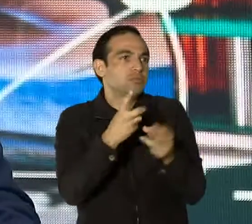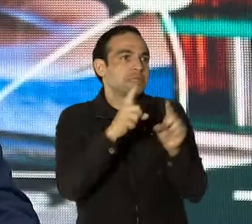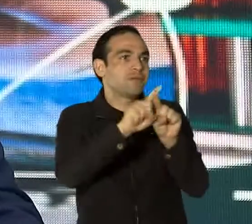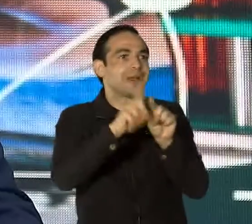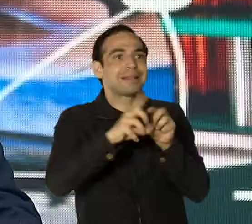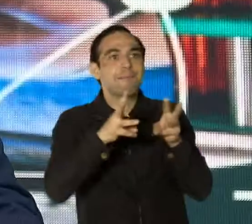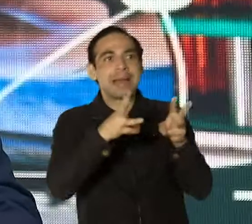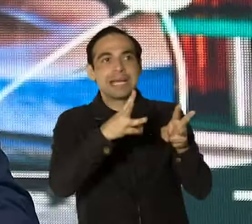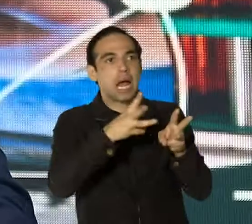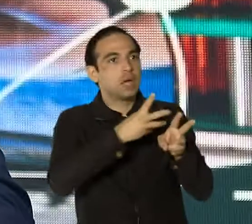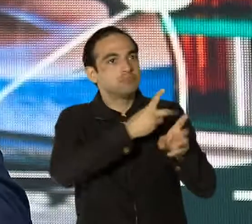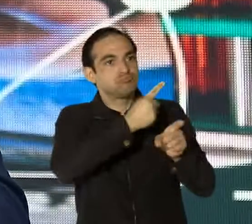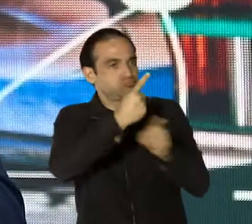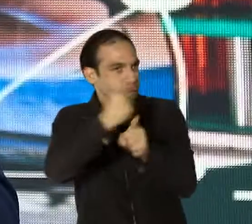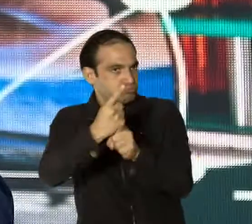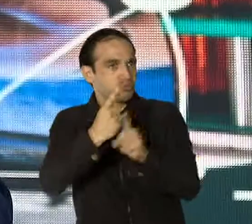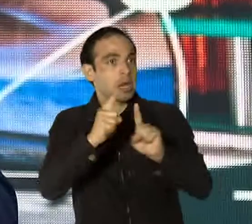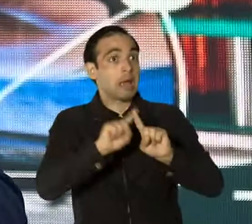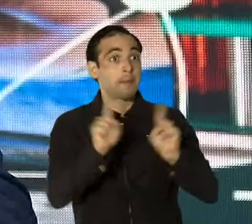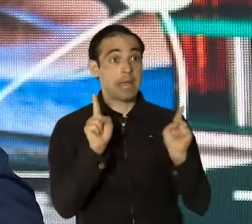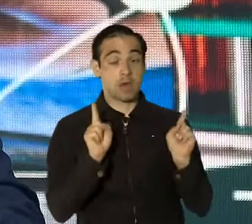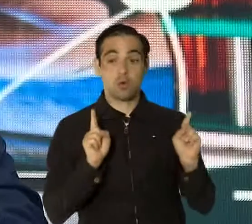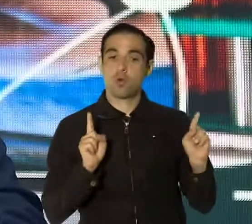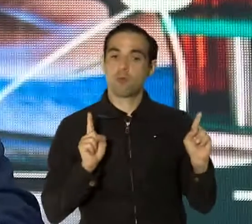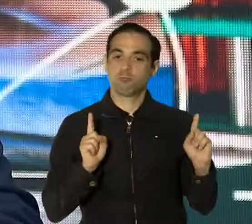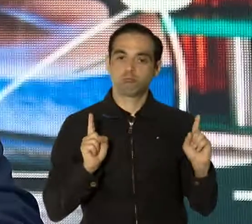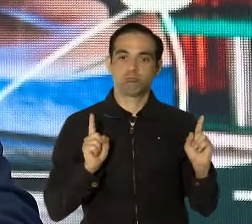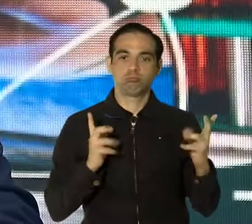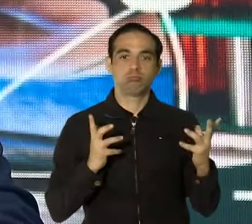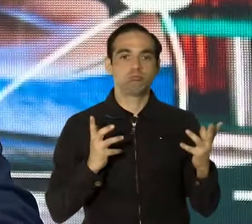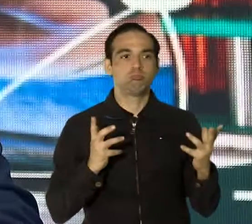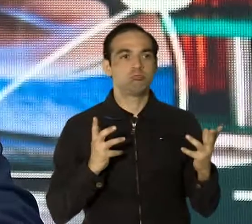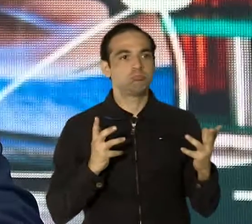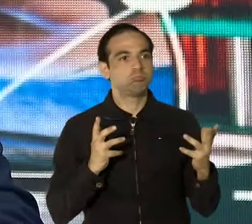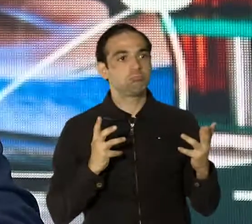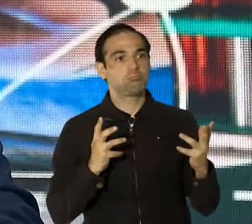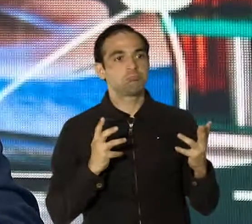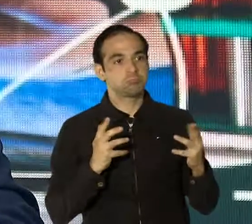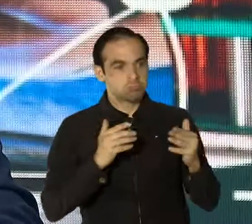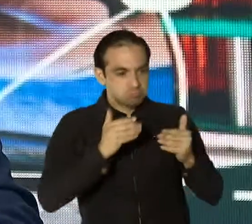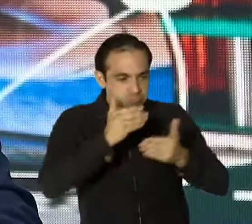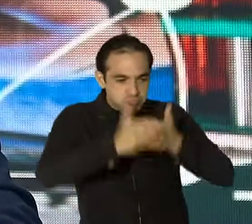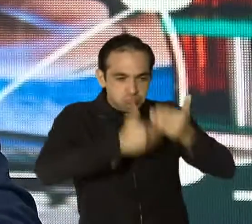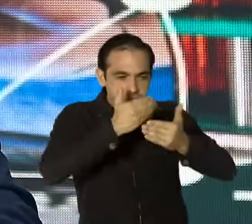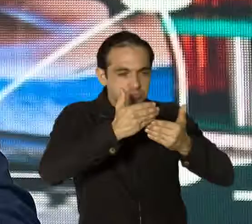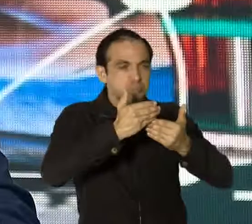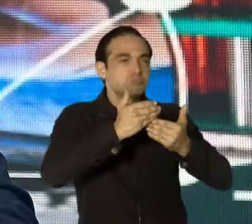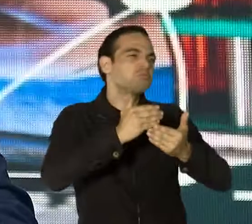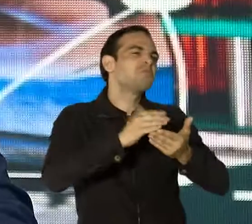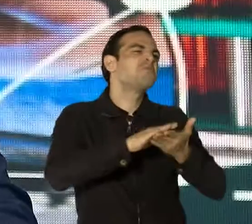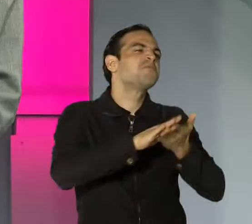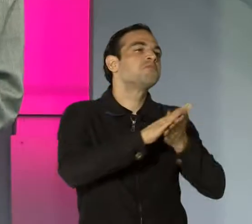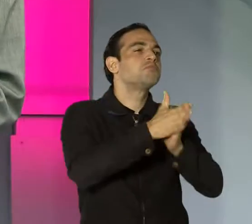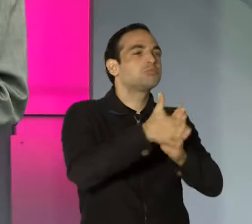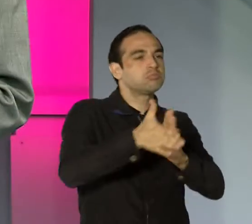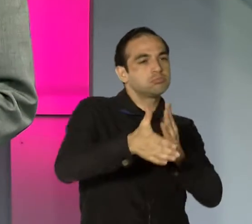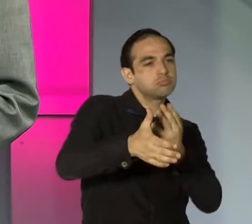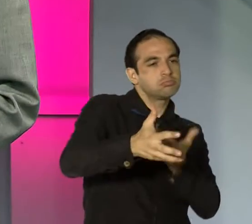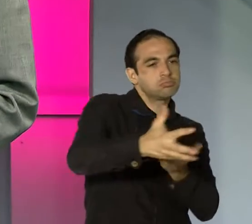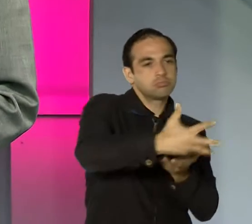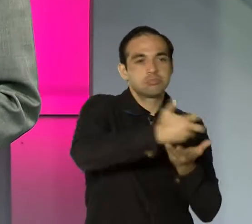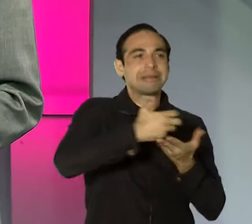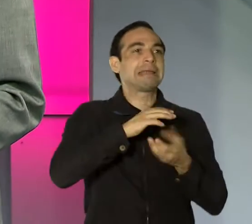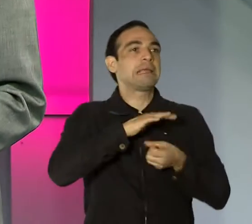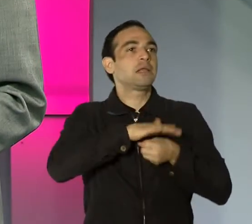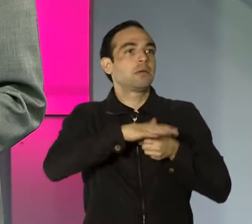y ahora pues van ese camino para poder obtener su propiedad. Estuvimos hablando previo al